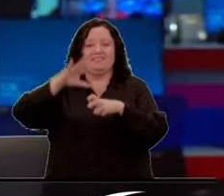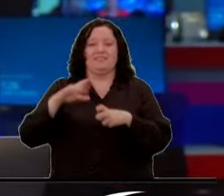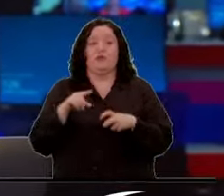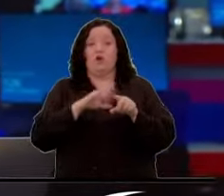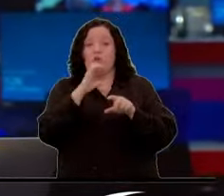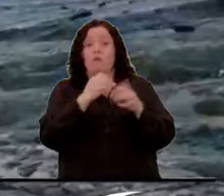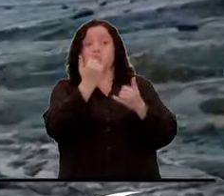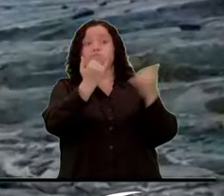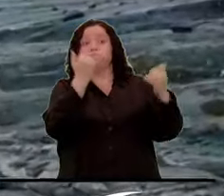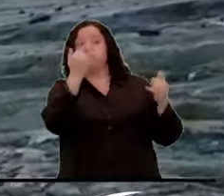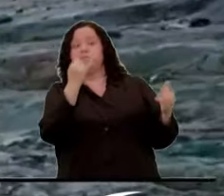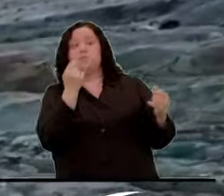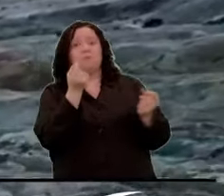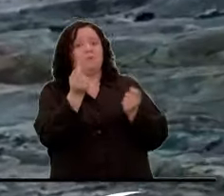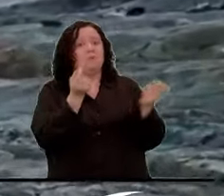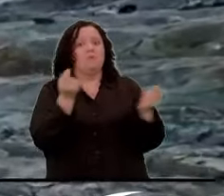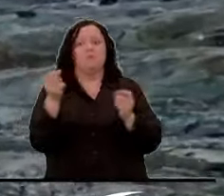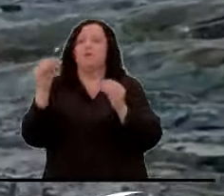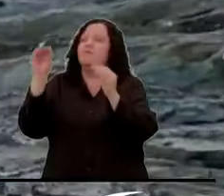Colombia.